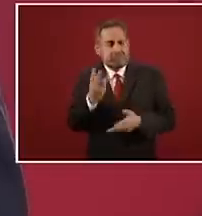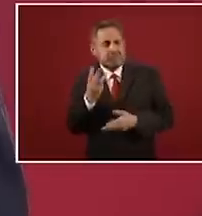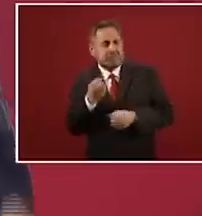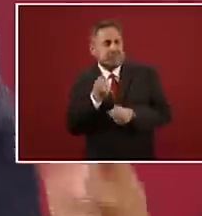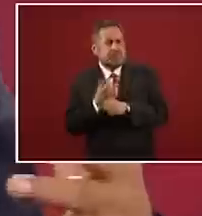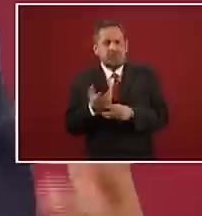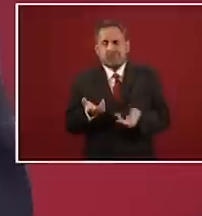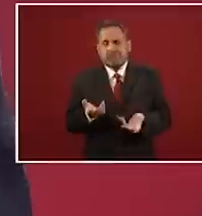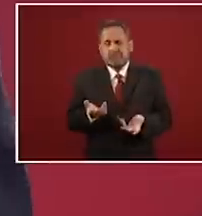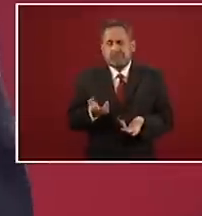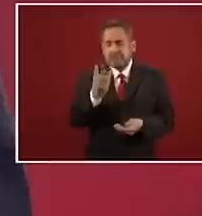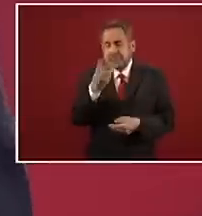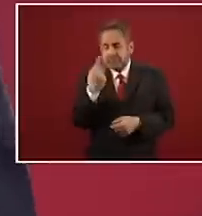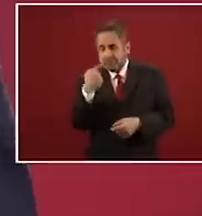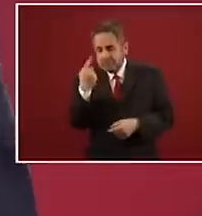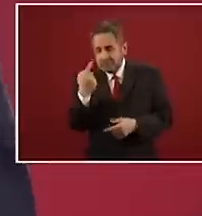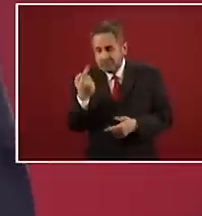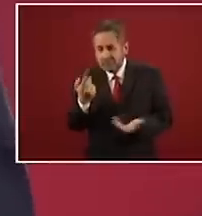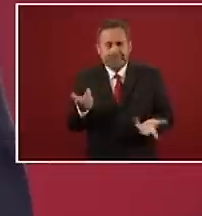O sea, es muy grande.